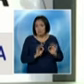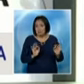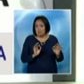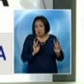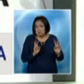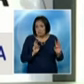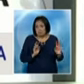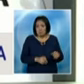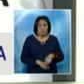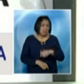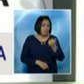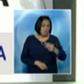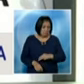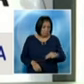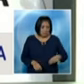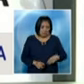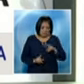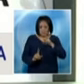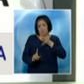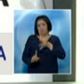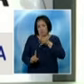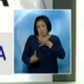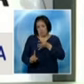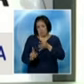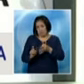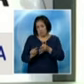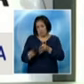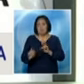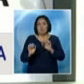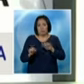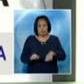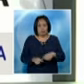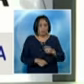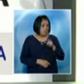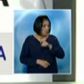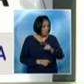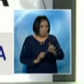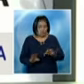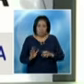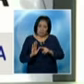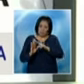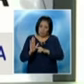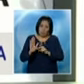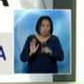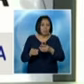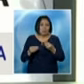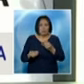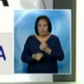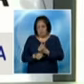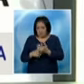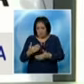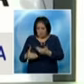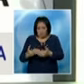tema. Si hay un ministro que observar, lo observaré, porque no ha cumplido con las normas, el procedimiento, las leyes. Si